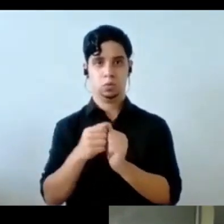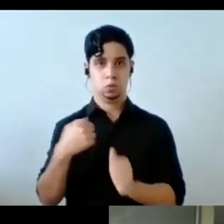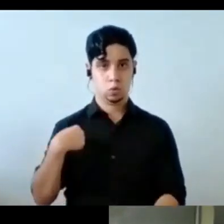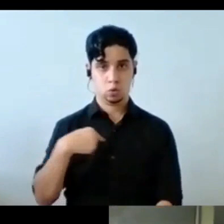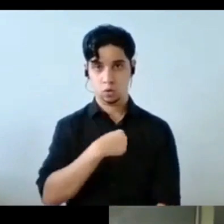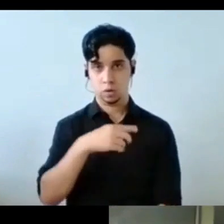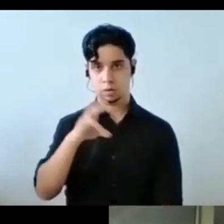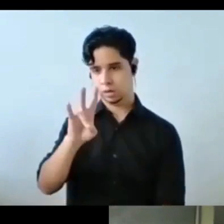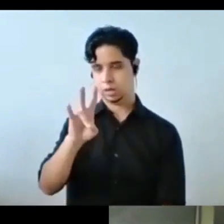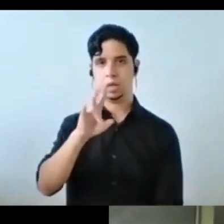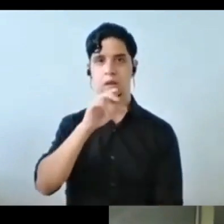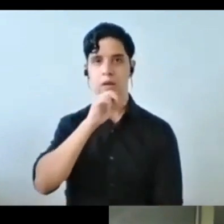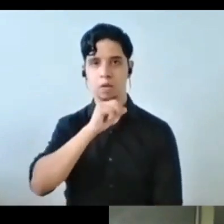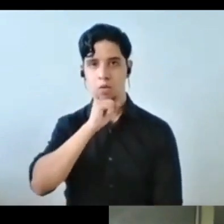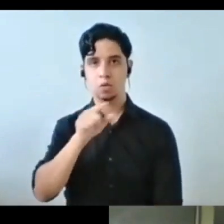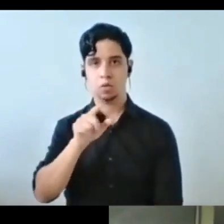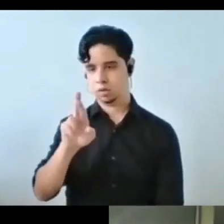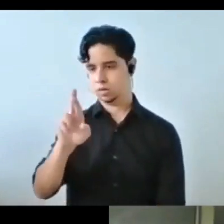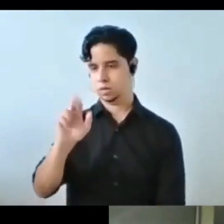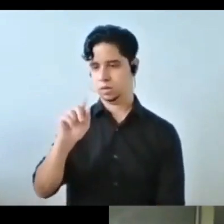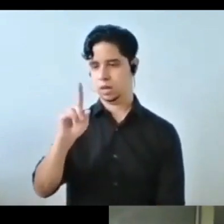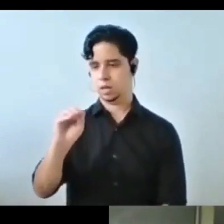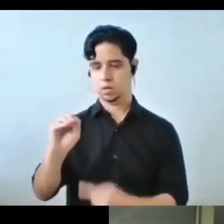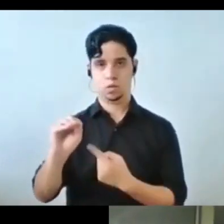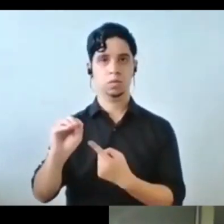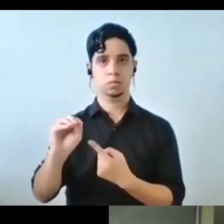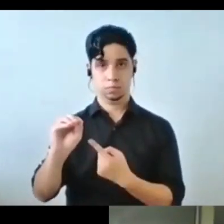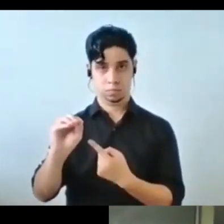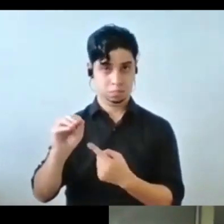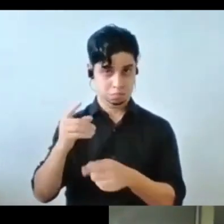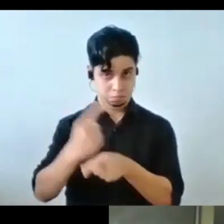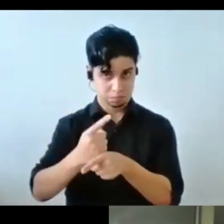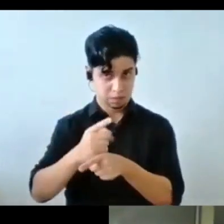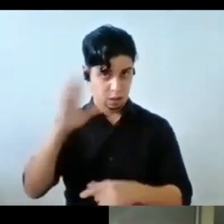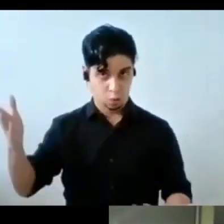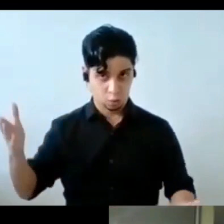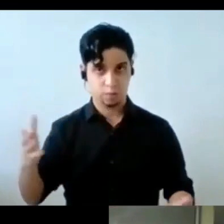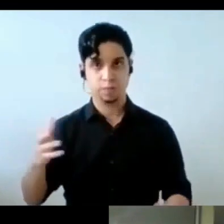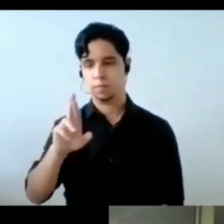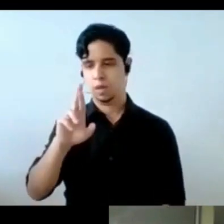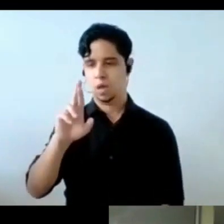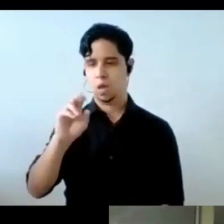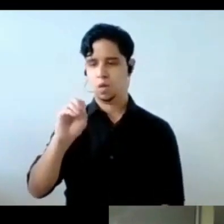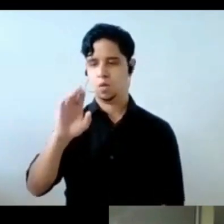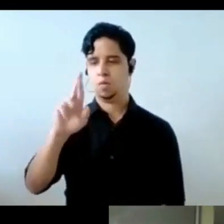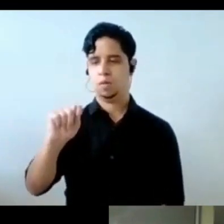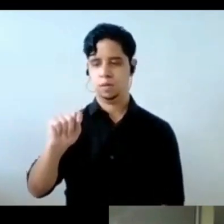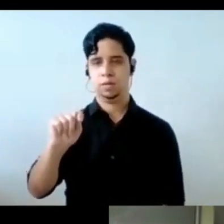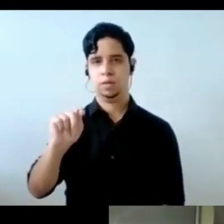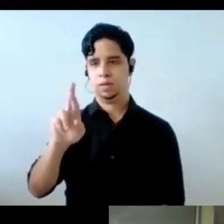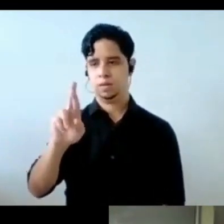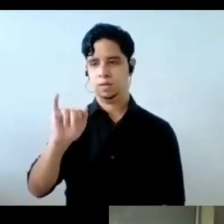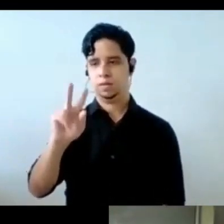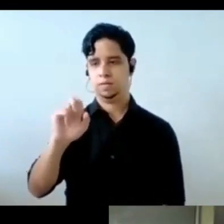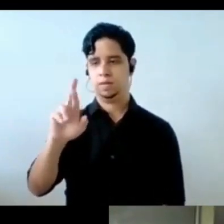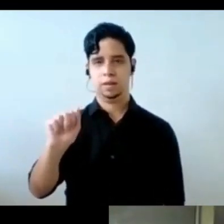dónde? En radio, hello. Exacto. ¡Robert Rivera! ¡Ay,